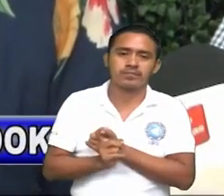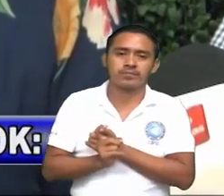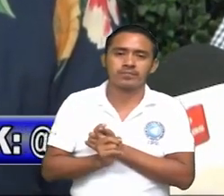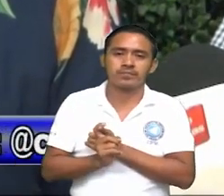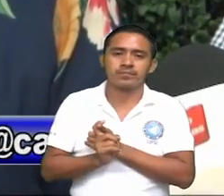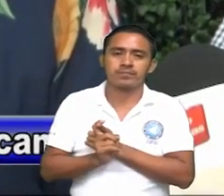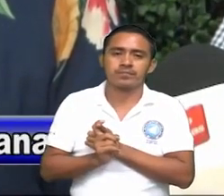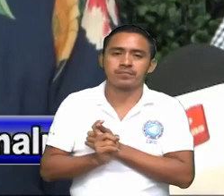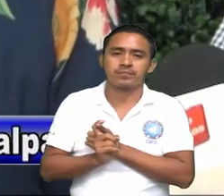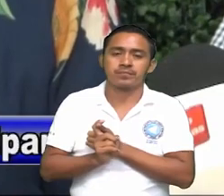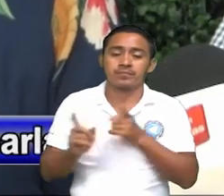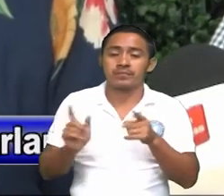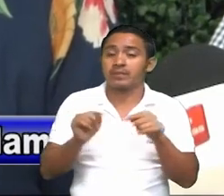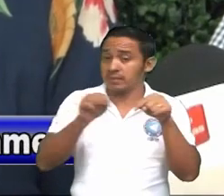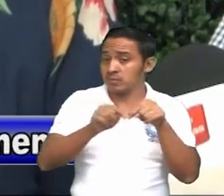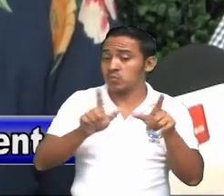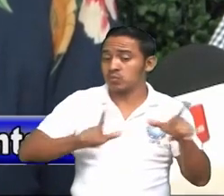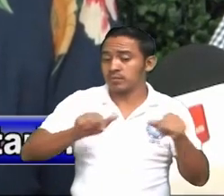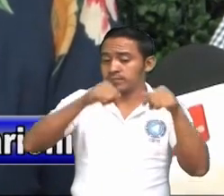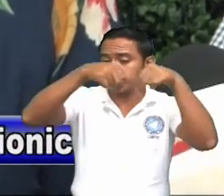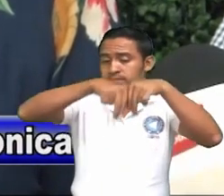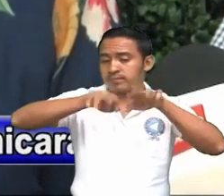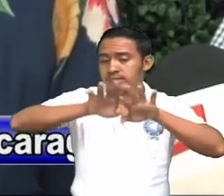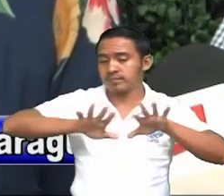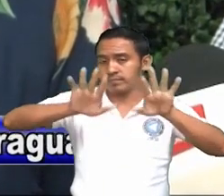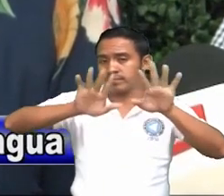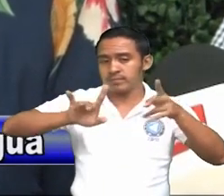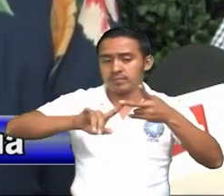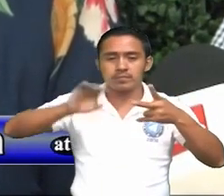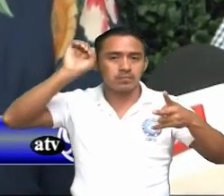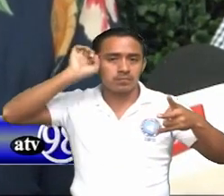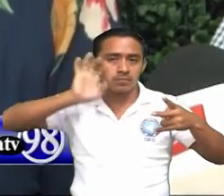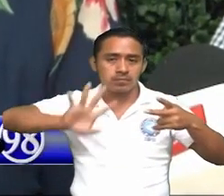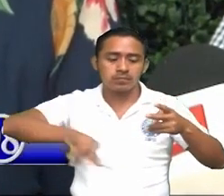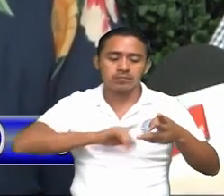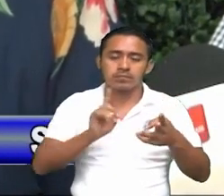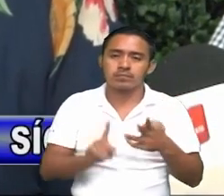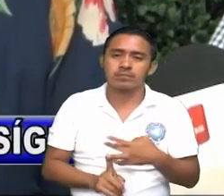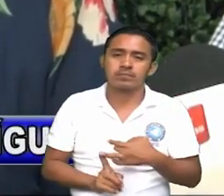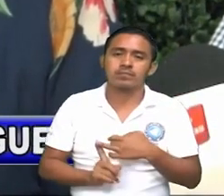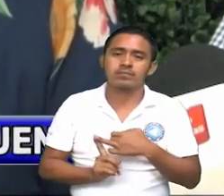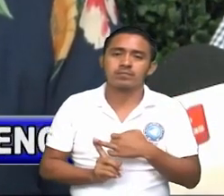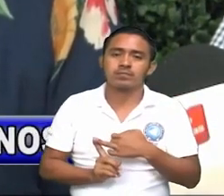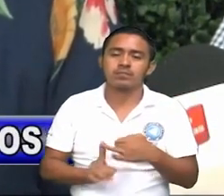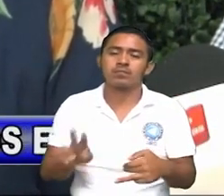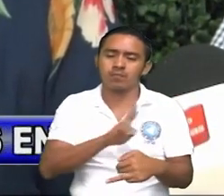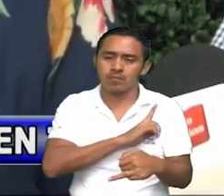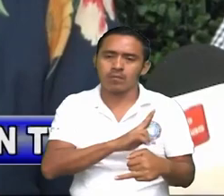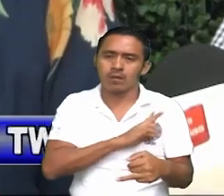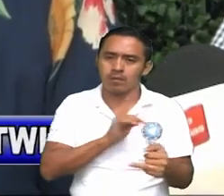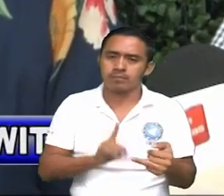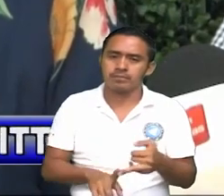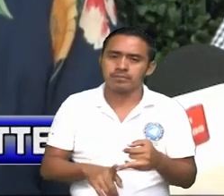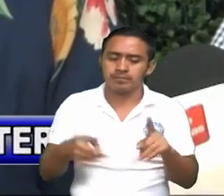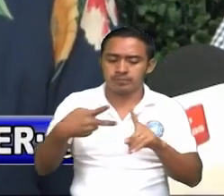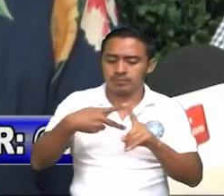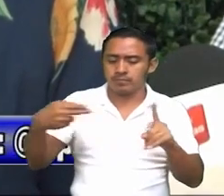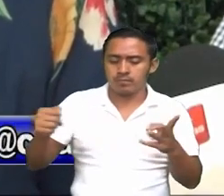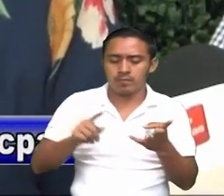lugares naturales, lugares turísticos, también ofreciéndole